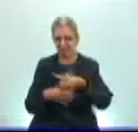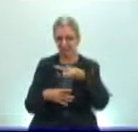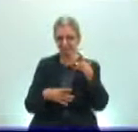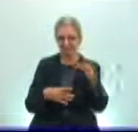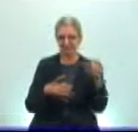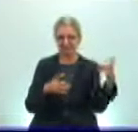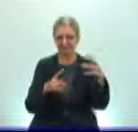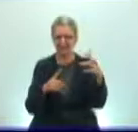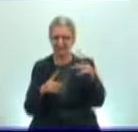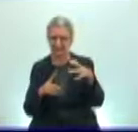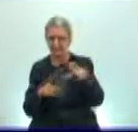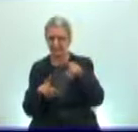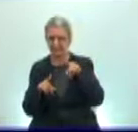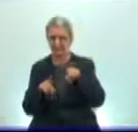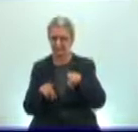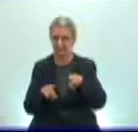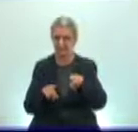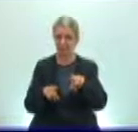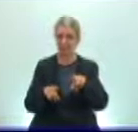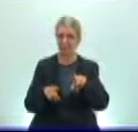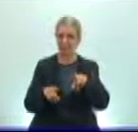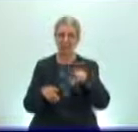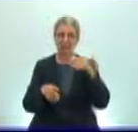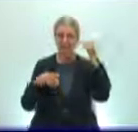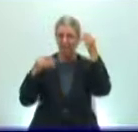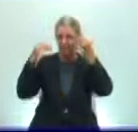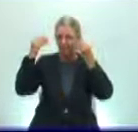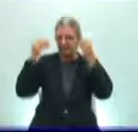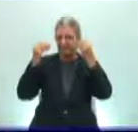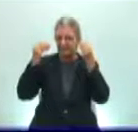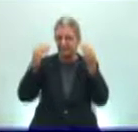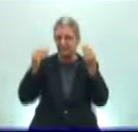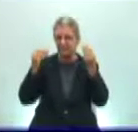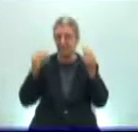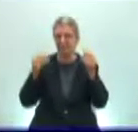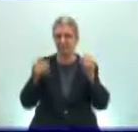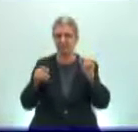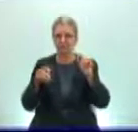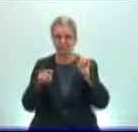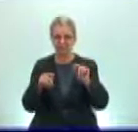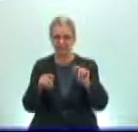amenazaban. Precisamente cuando analizamos en